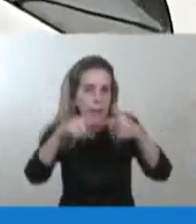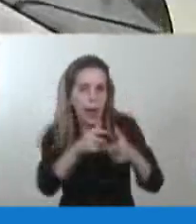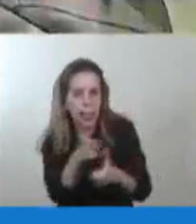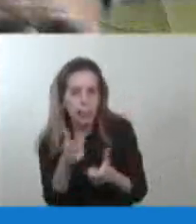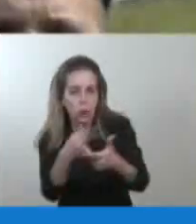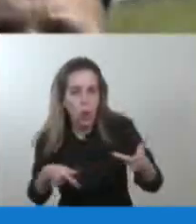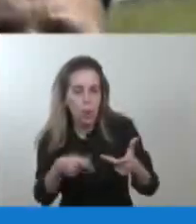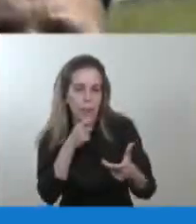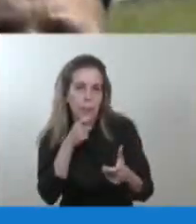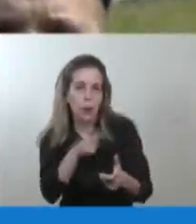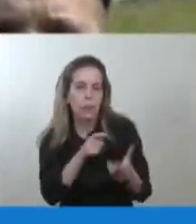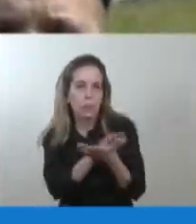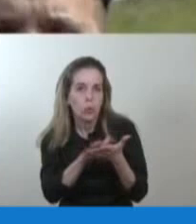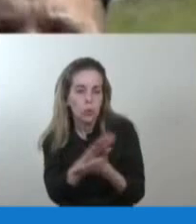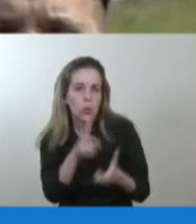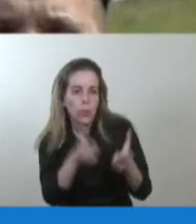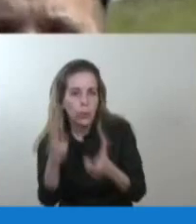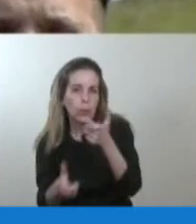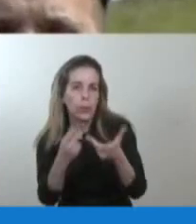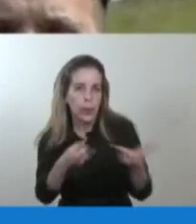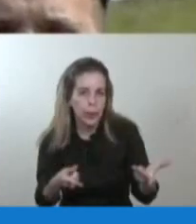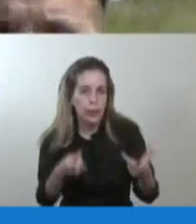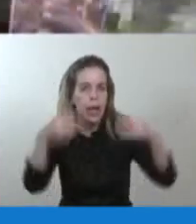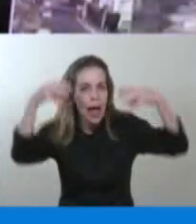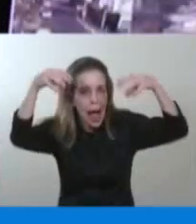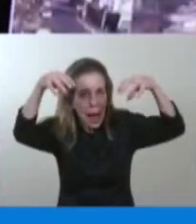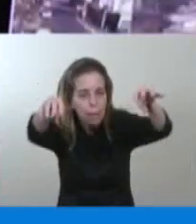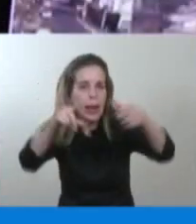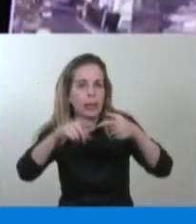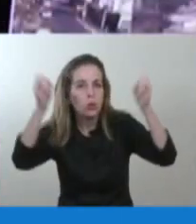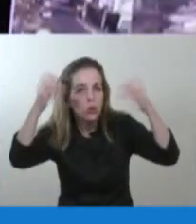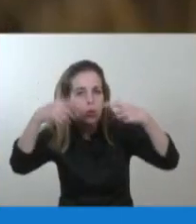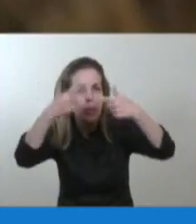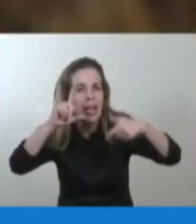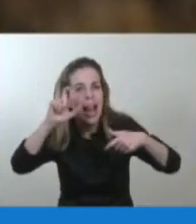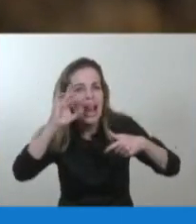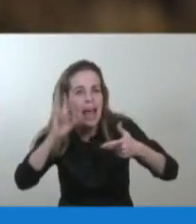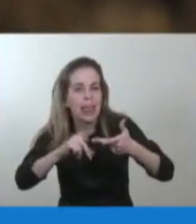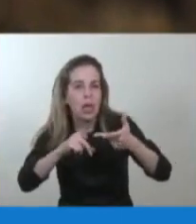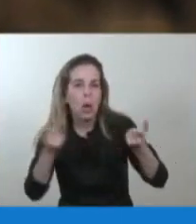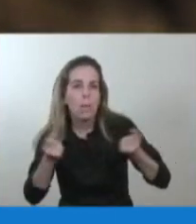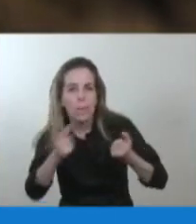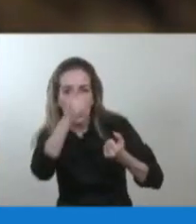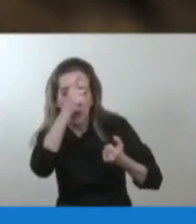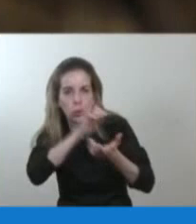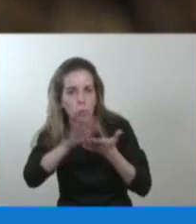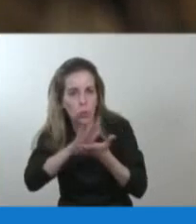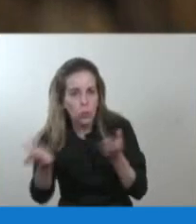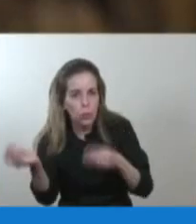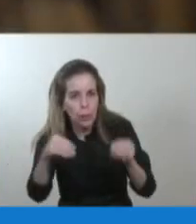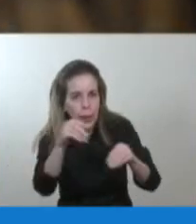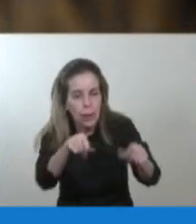del delito más cámaras más luces leds más patrulleros más